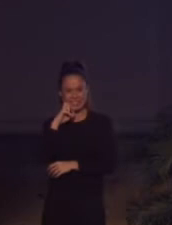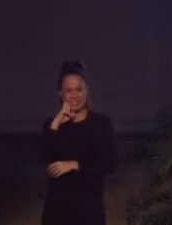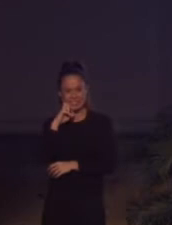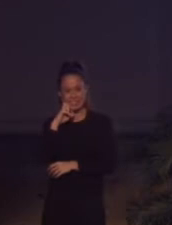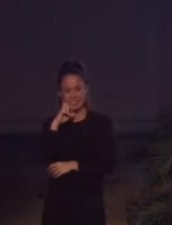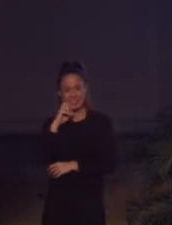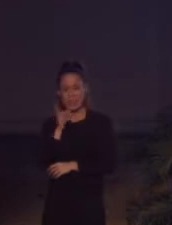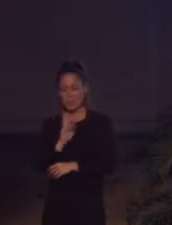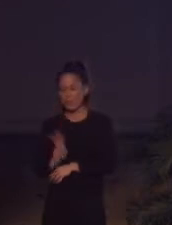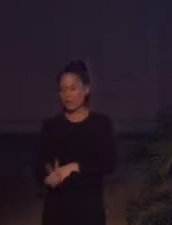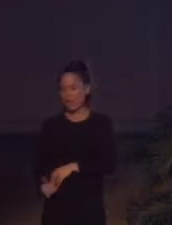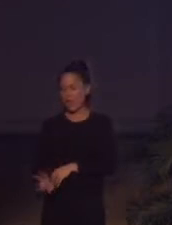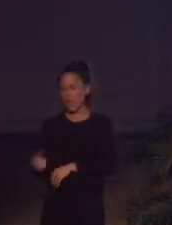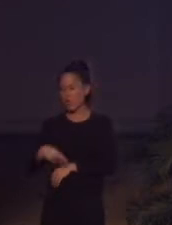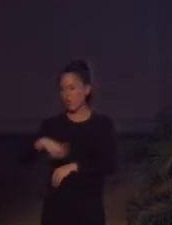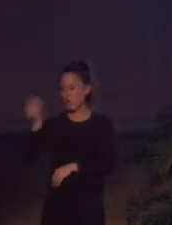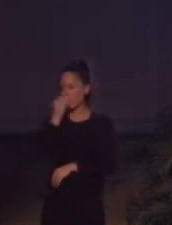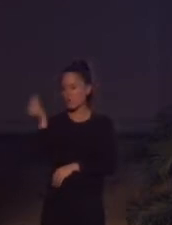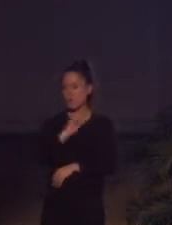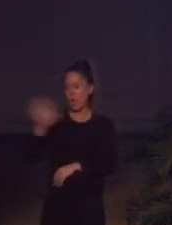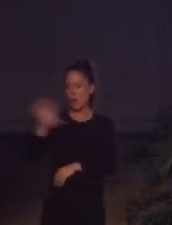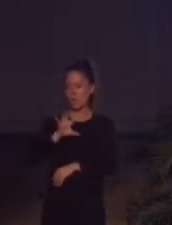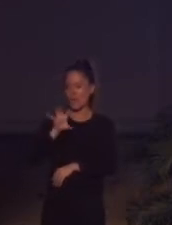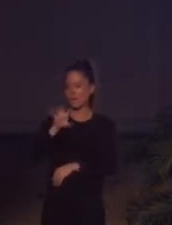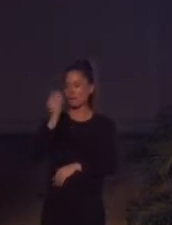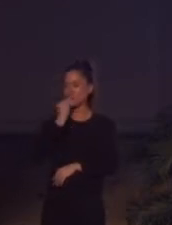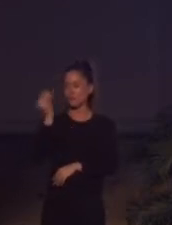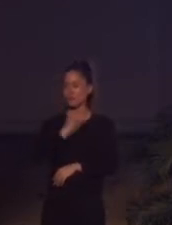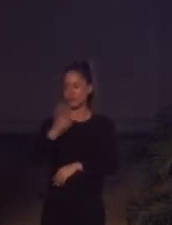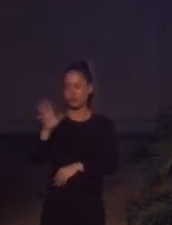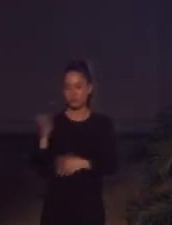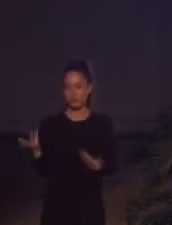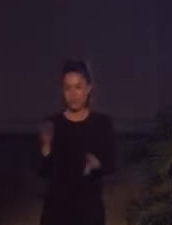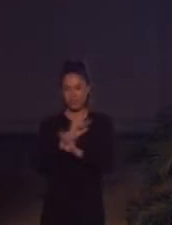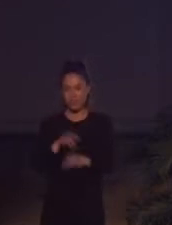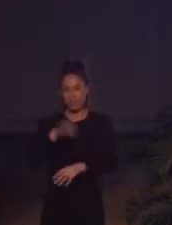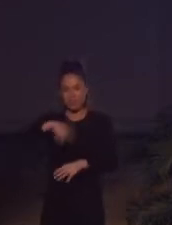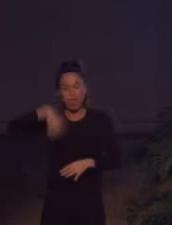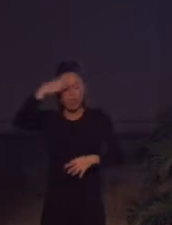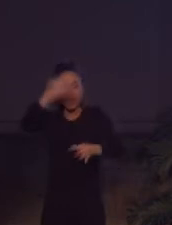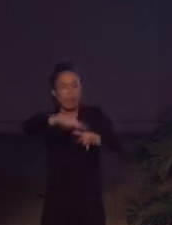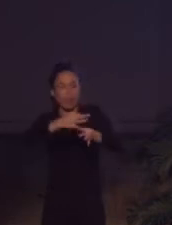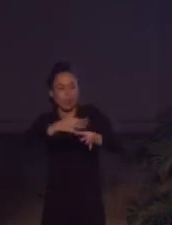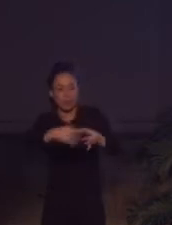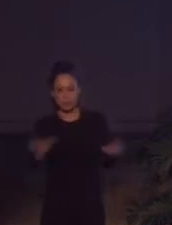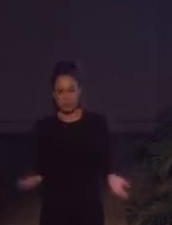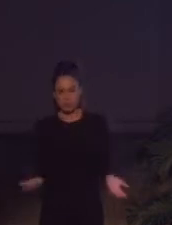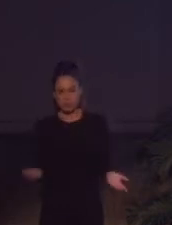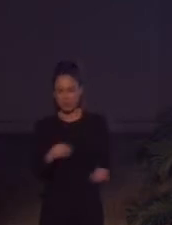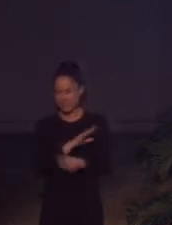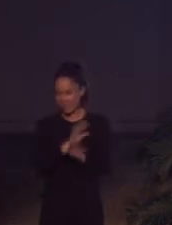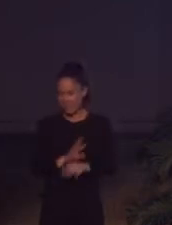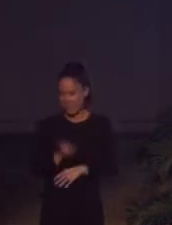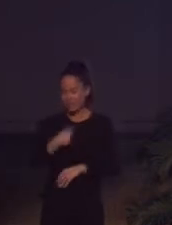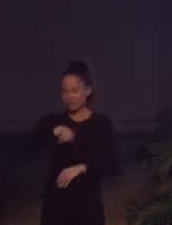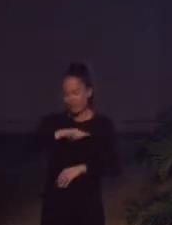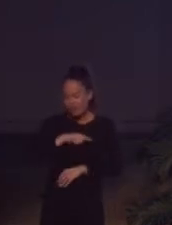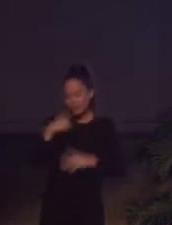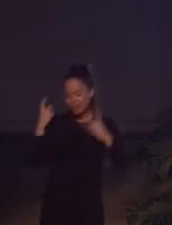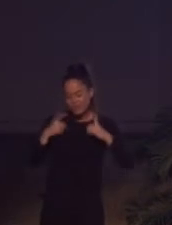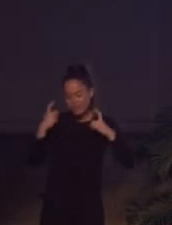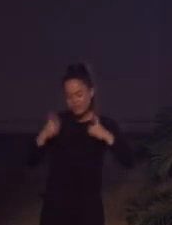vegano onena bezala, eta hori batzuetan barruan ba, sinestua izan da, ez? Eta horretarako norrek egin du lan hau, eta saiatu da